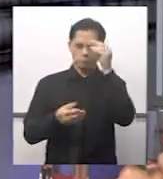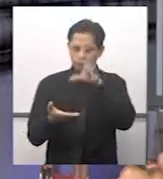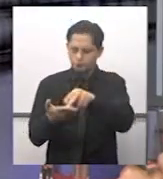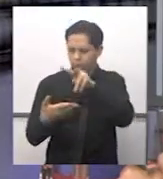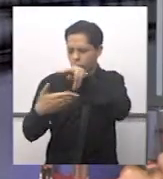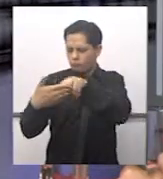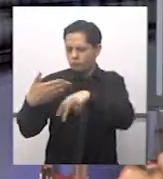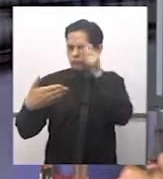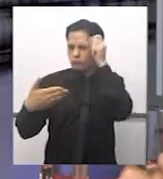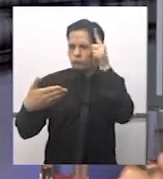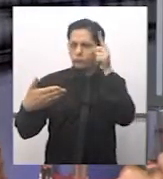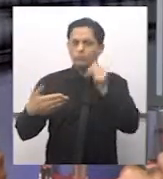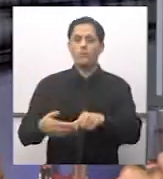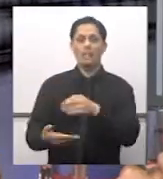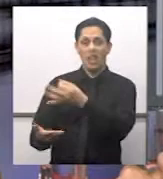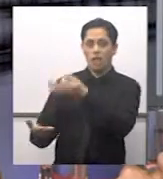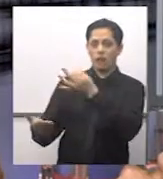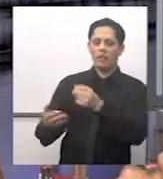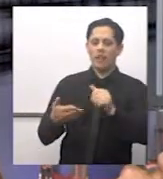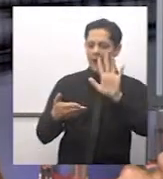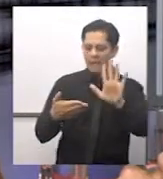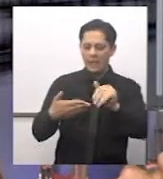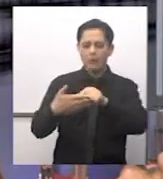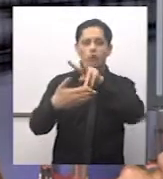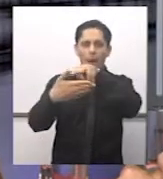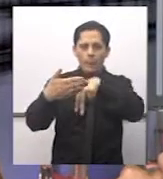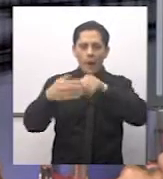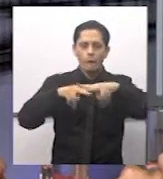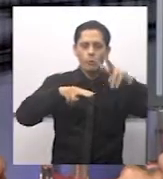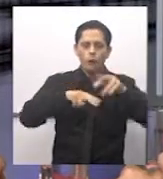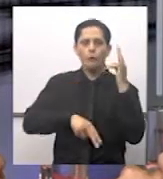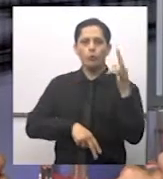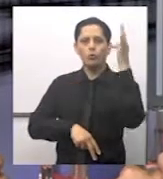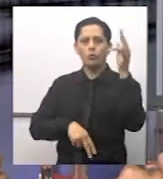permitir revisar las concesiones a futuro porque los